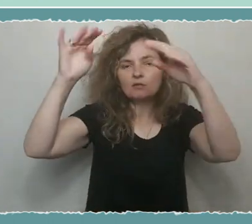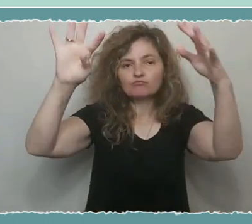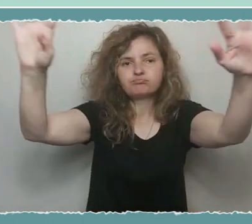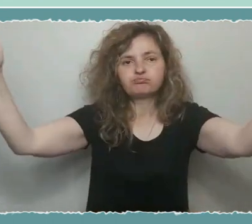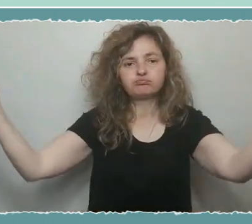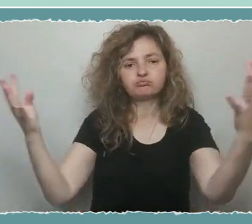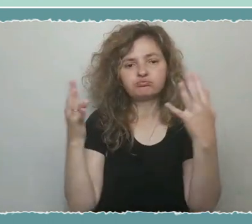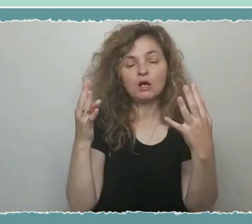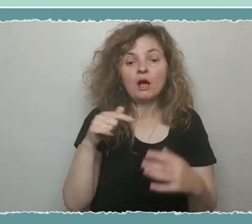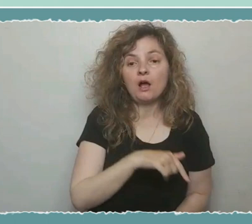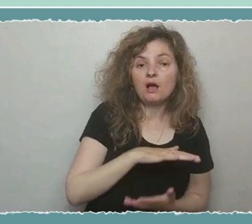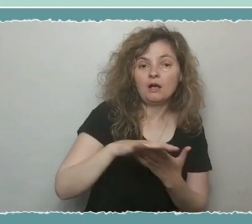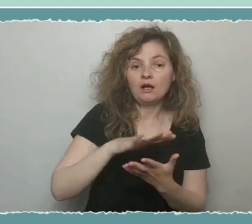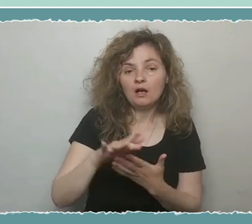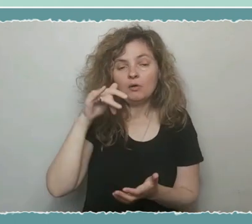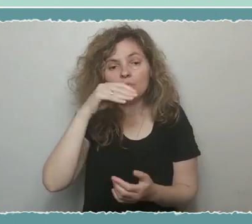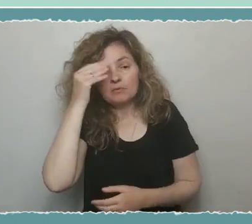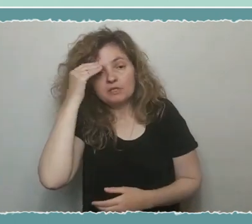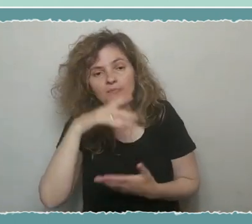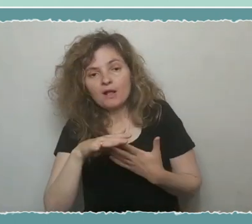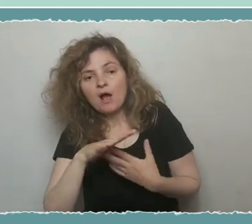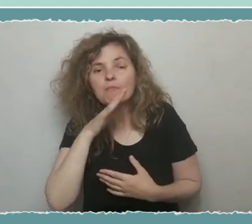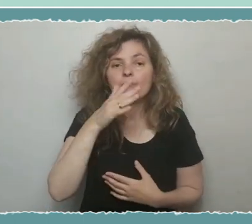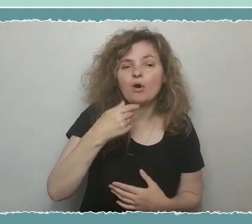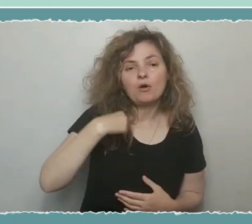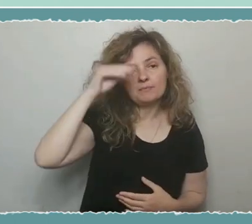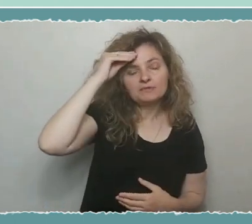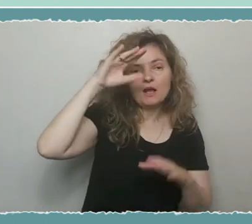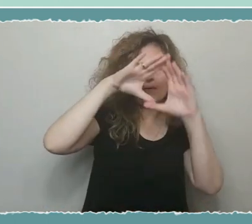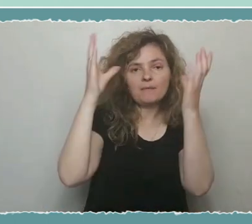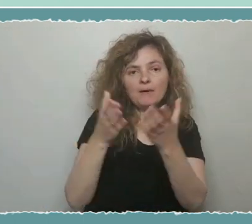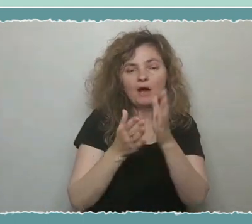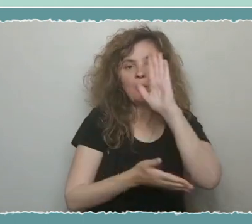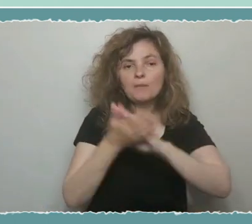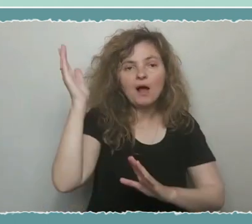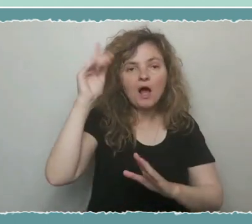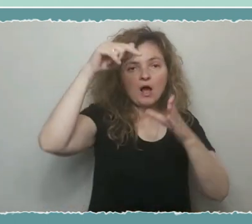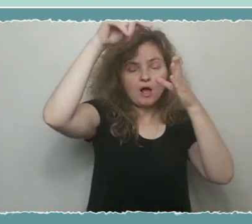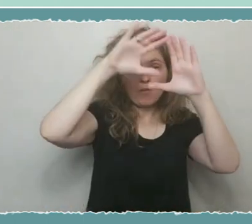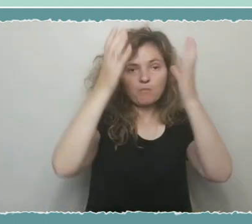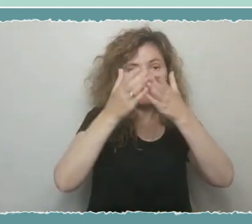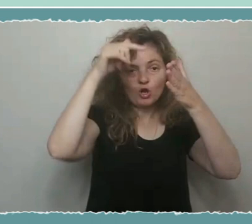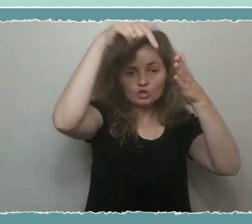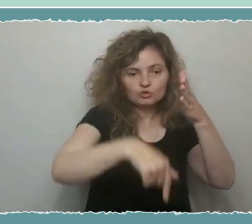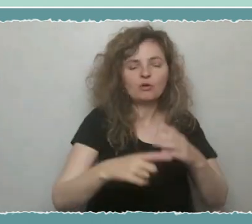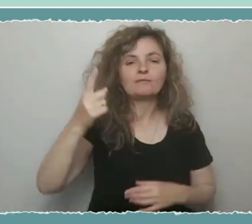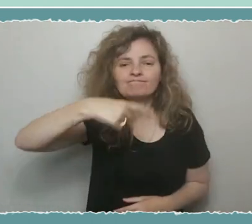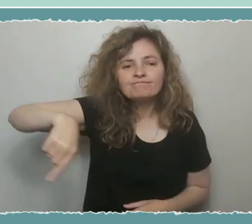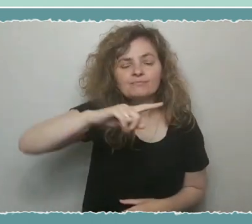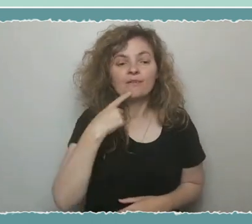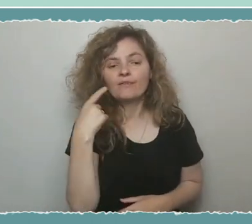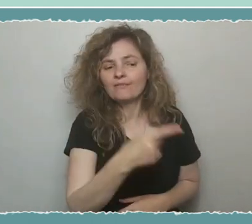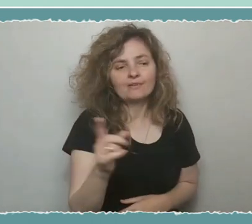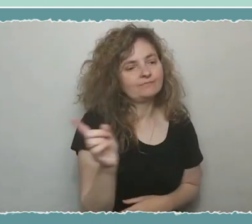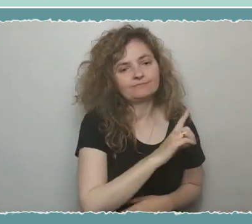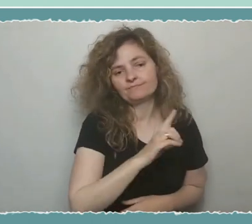que estaba ali. El dixo que estaba ali porque pensaba que aquel barco iba a ir ao polo que sur. Dixéronlle que na aquel barco